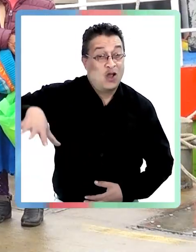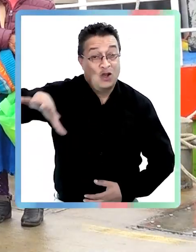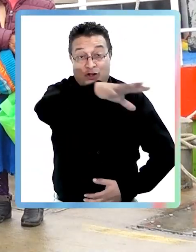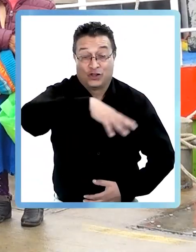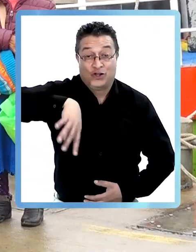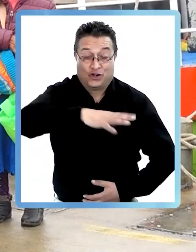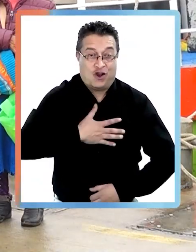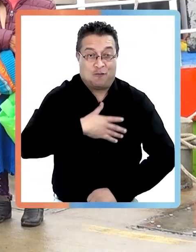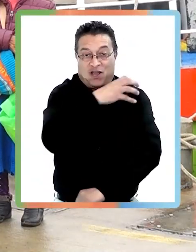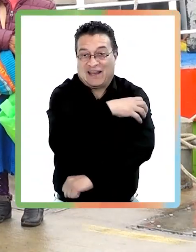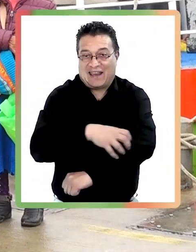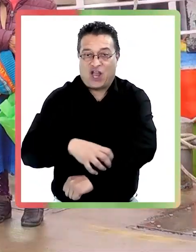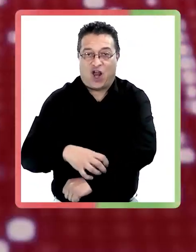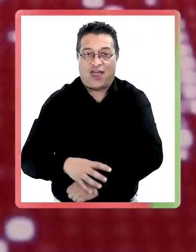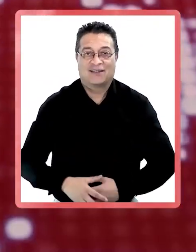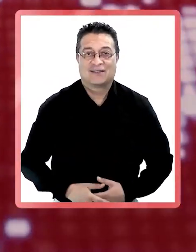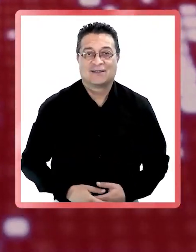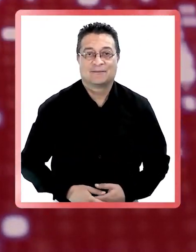Somos las regiones.